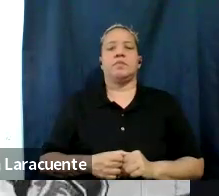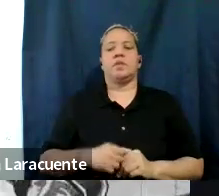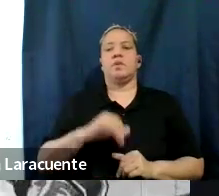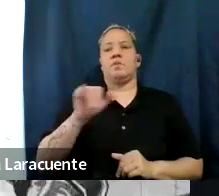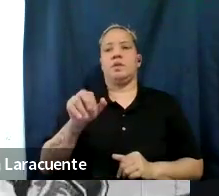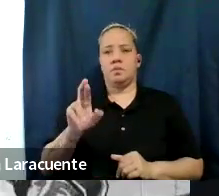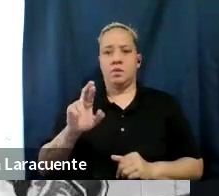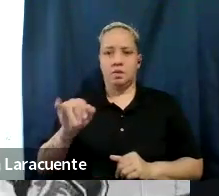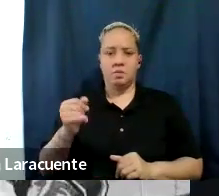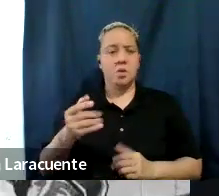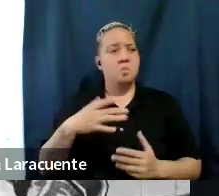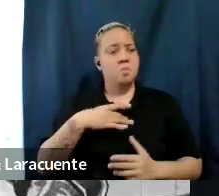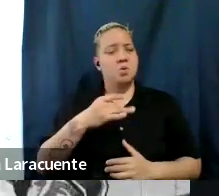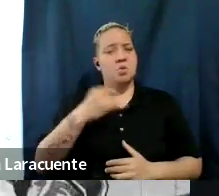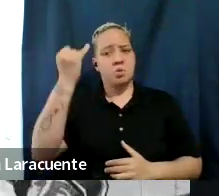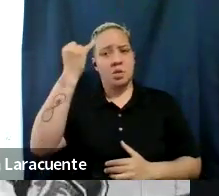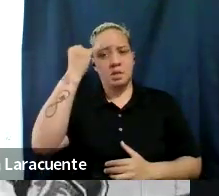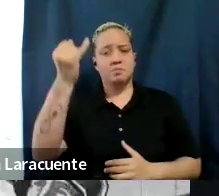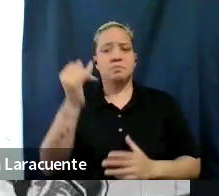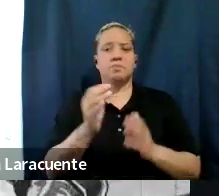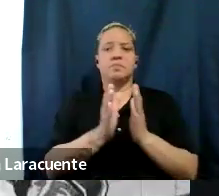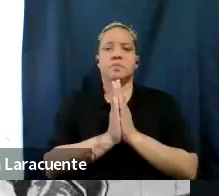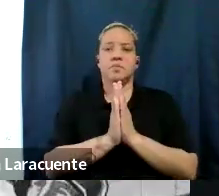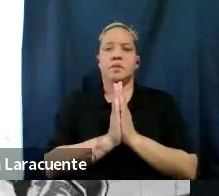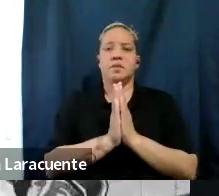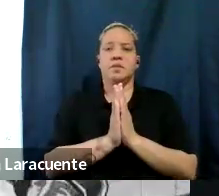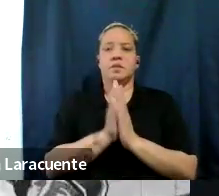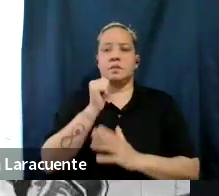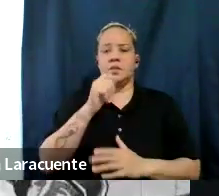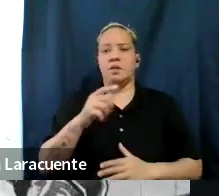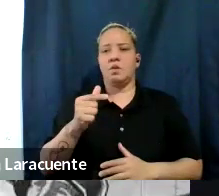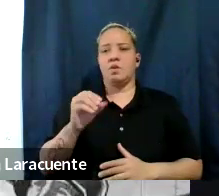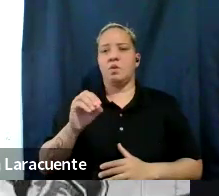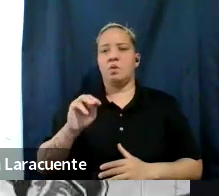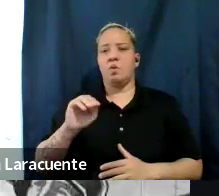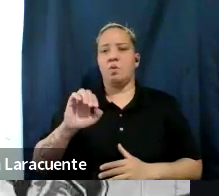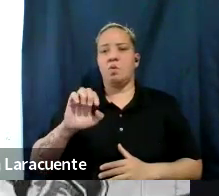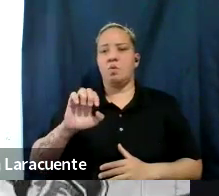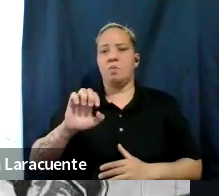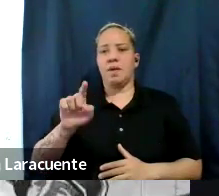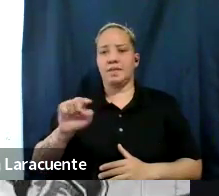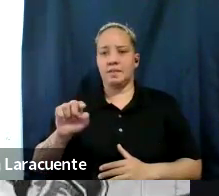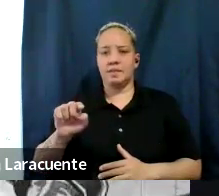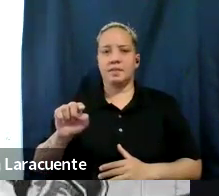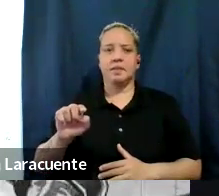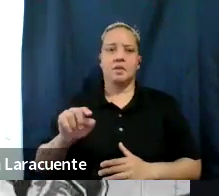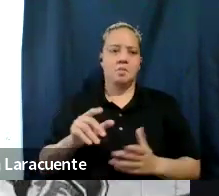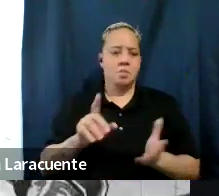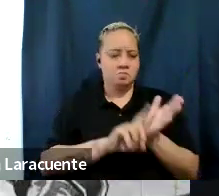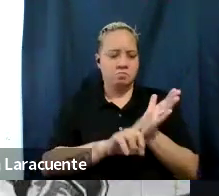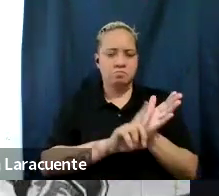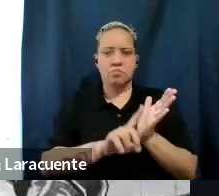anotación dice: me gustó la idea y pedí a la señorita Gómez Tejera que me permitiese repasar y prologar